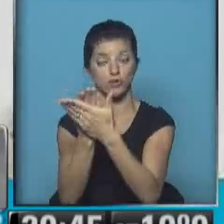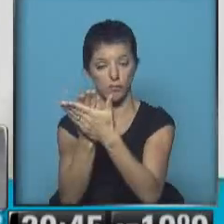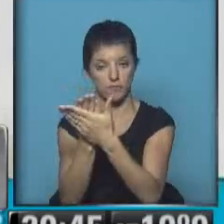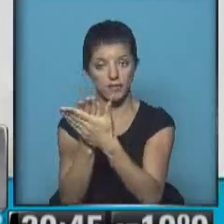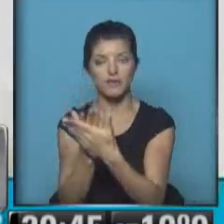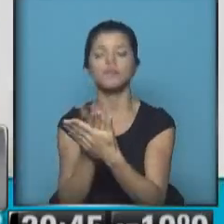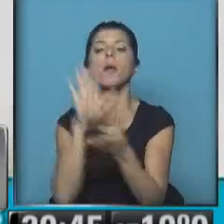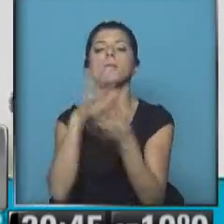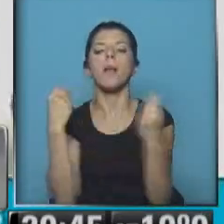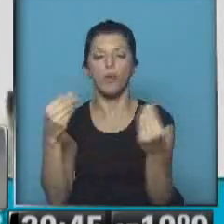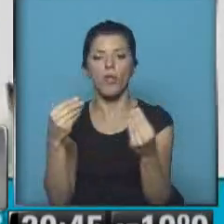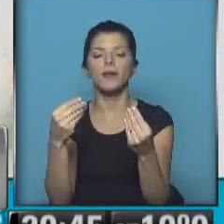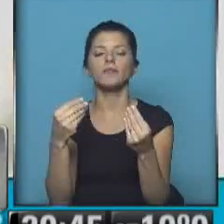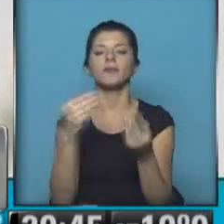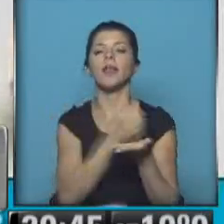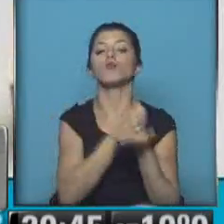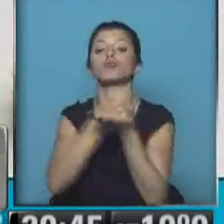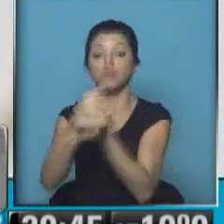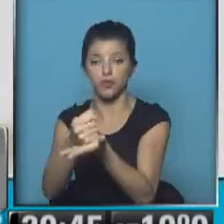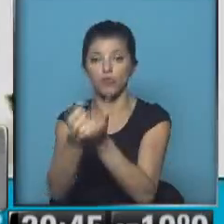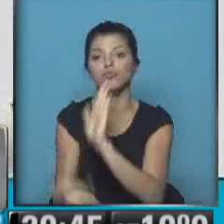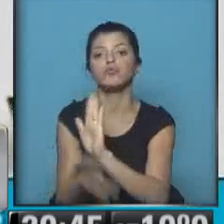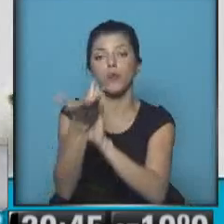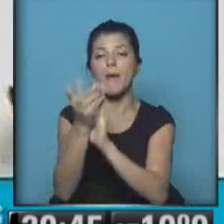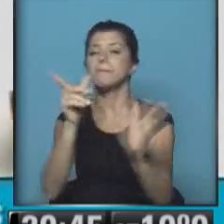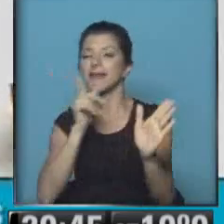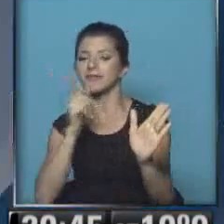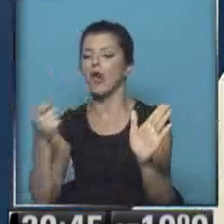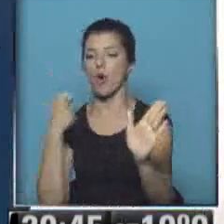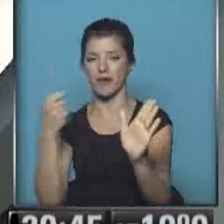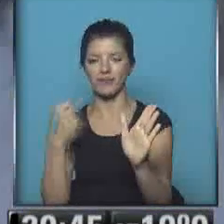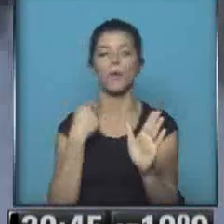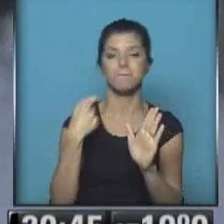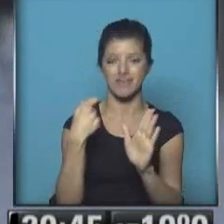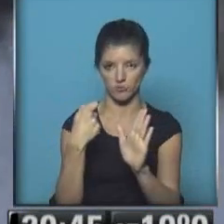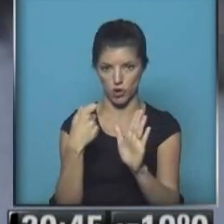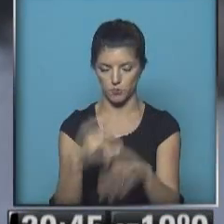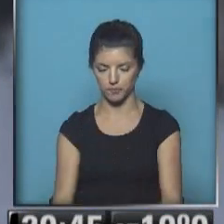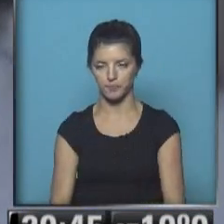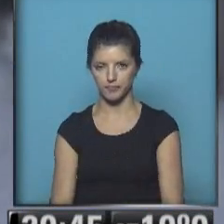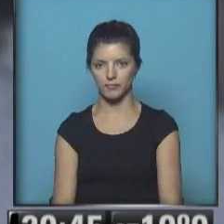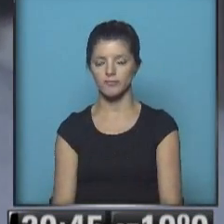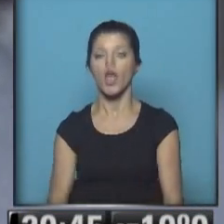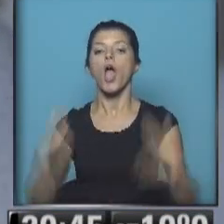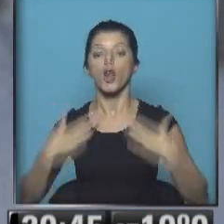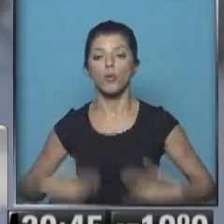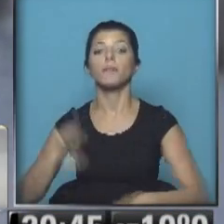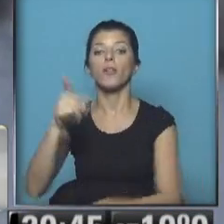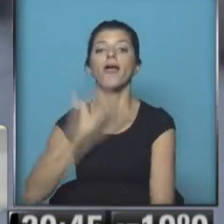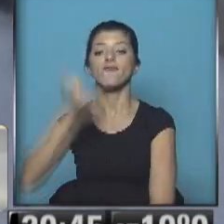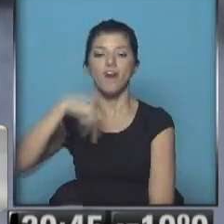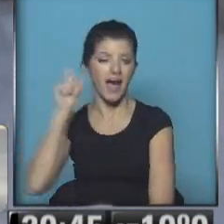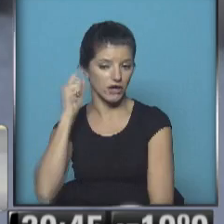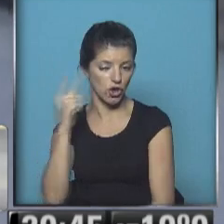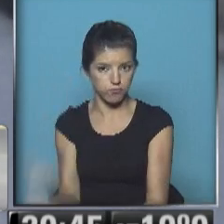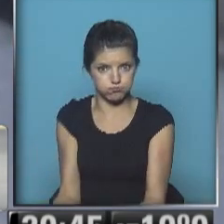de incremento idéntico al que se utiliza para jubilaciones y pensiones. Exhumarán restos de Fangio.